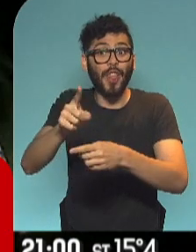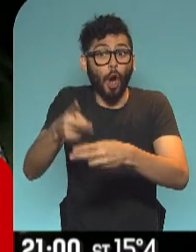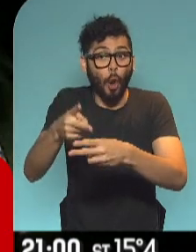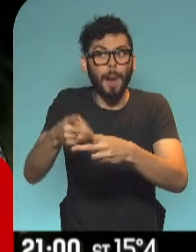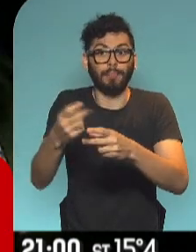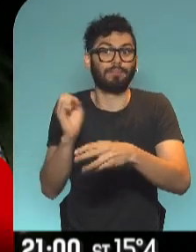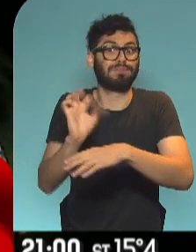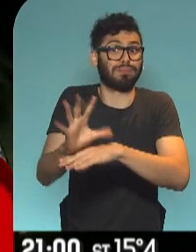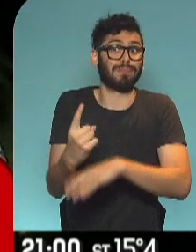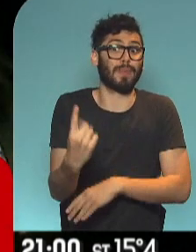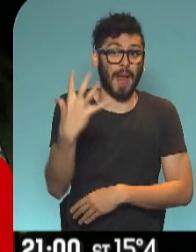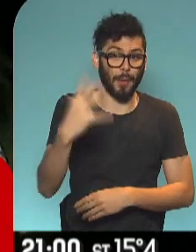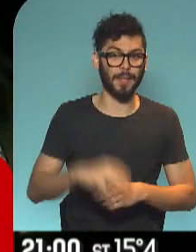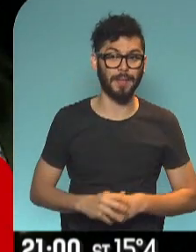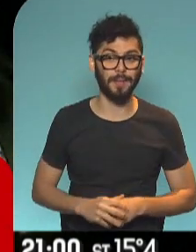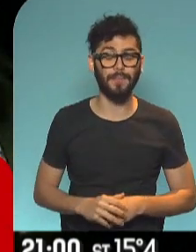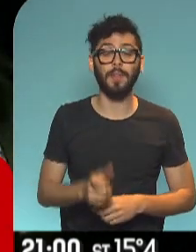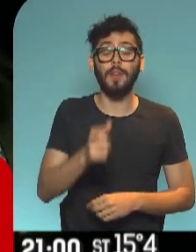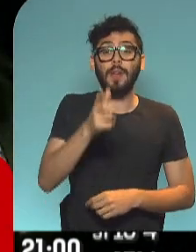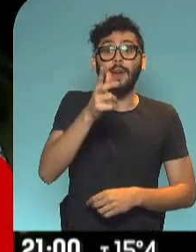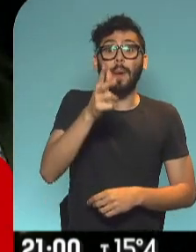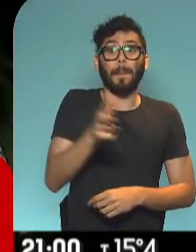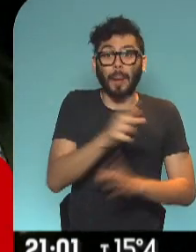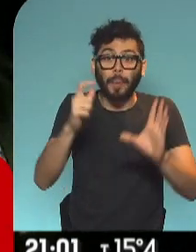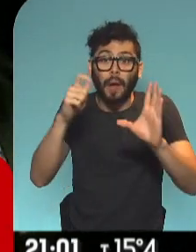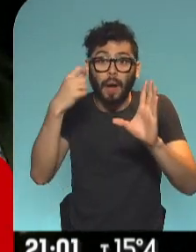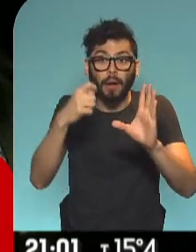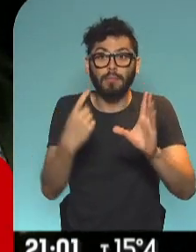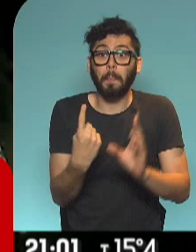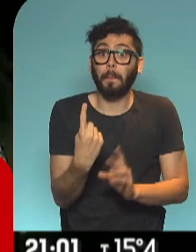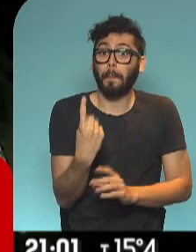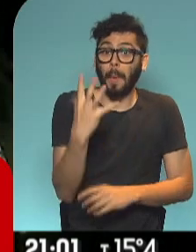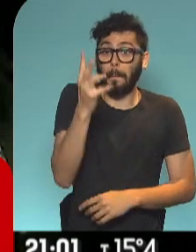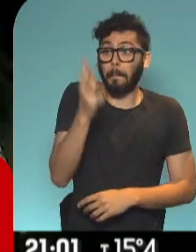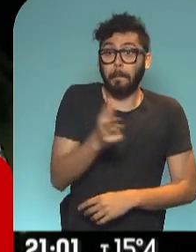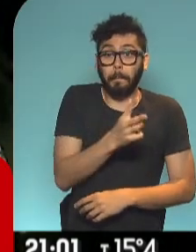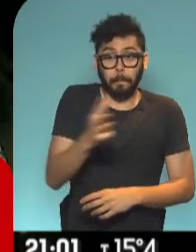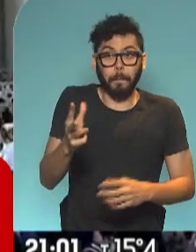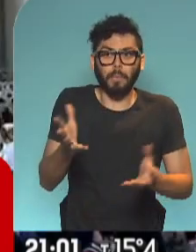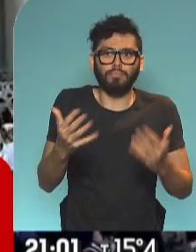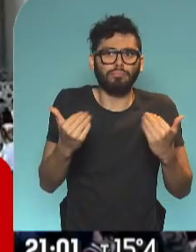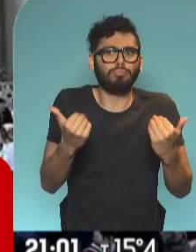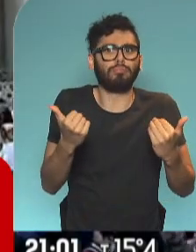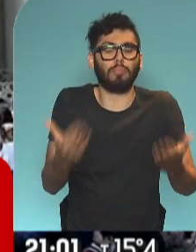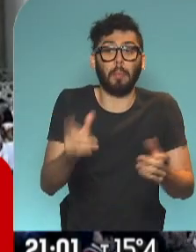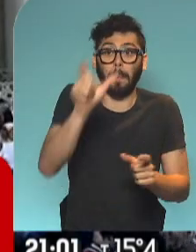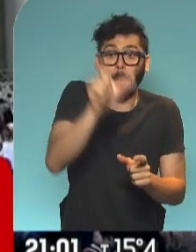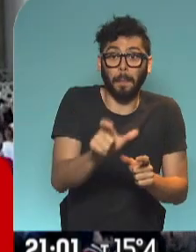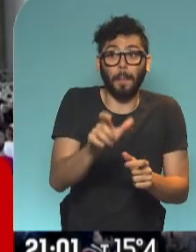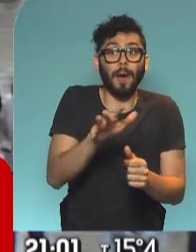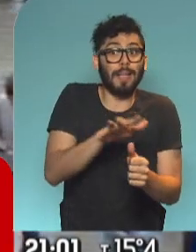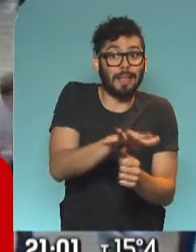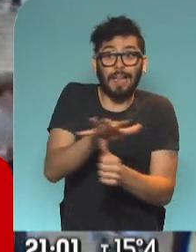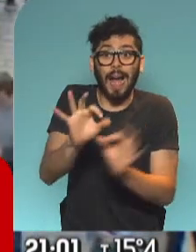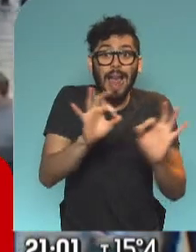Francisco constituye el primer respaldo verbal como Papa a la unión civil entre personas del mismo sexo.